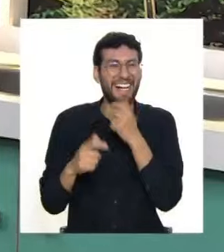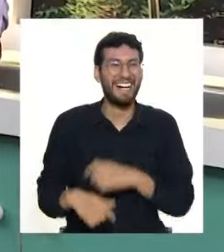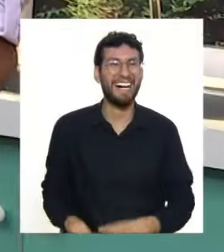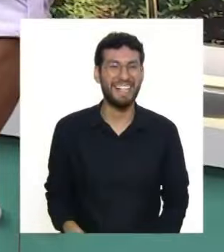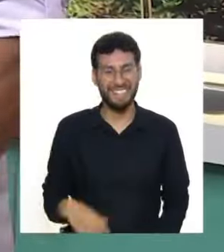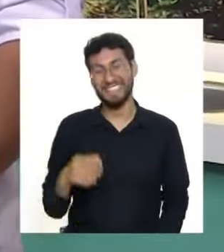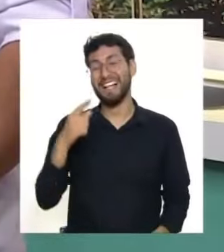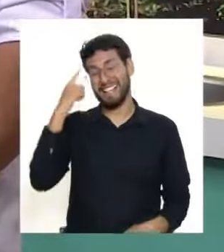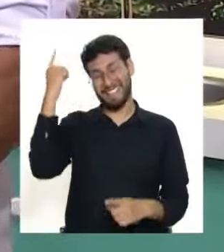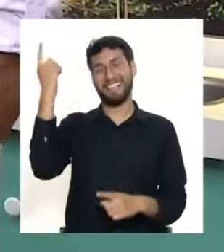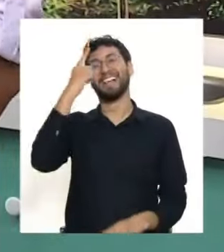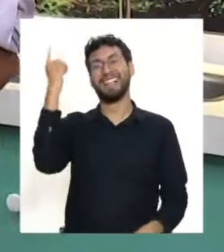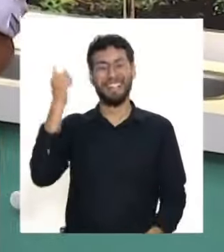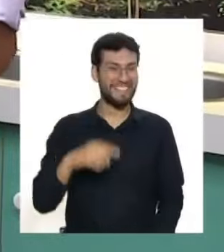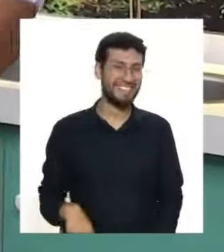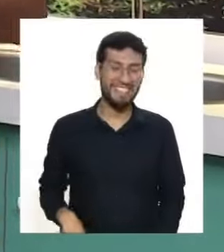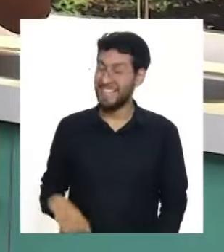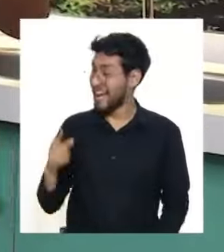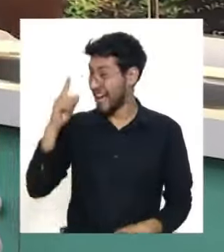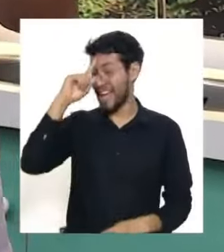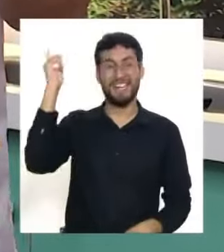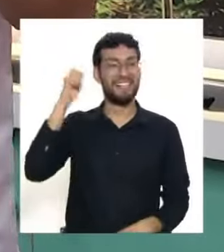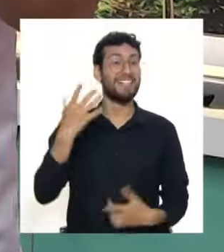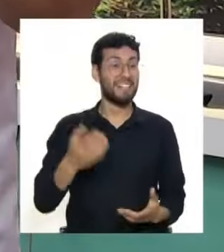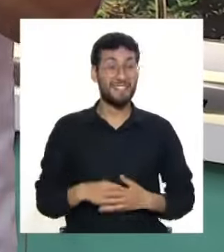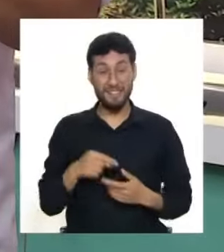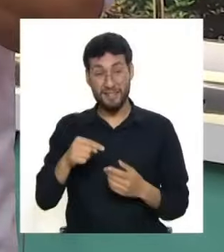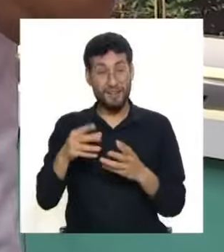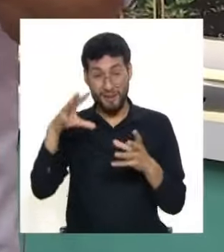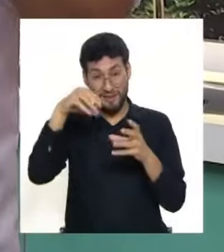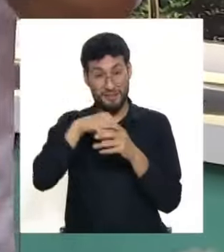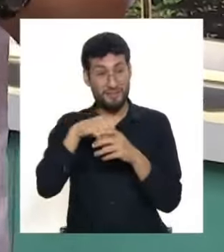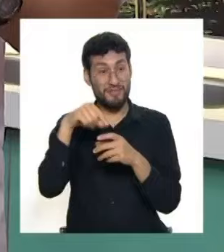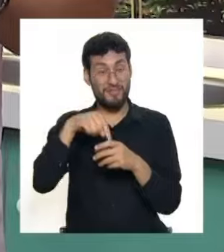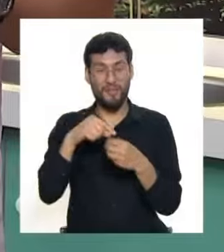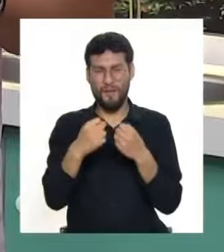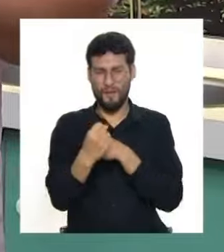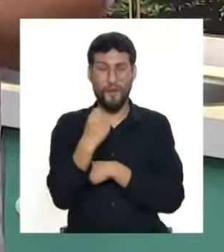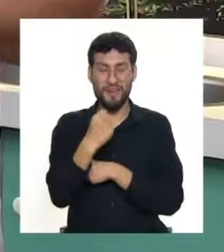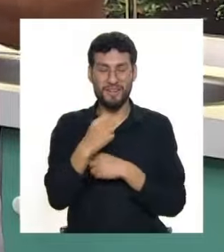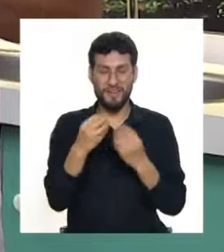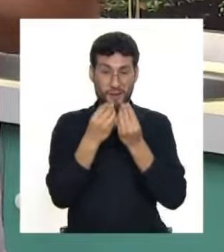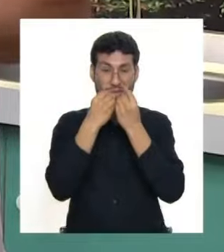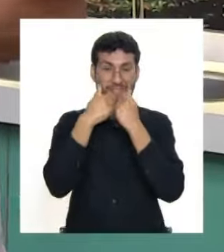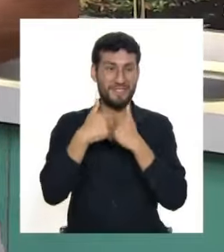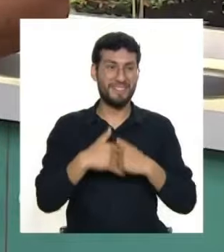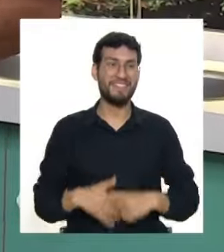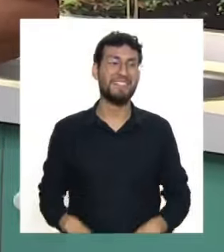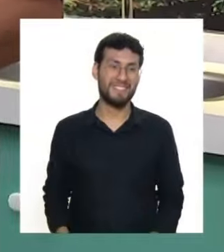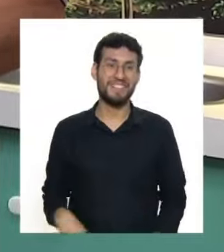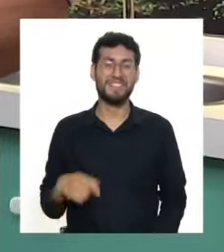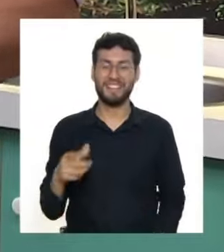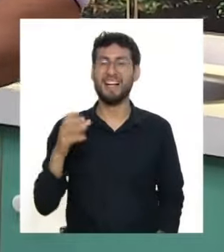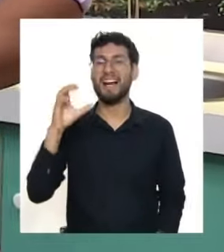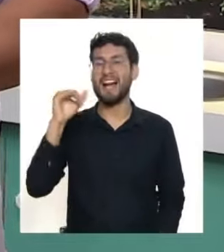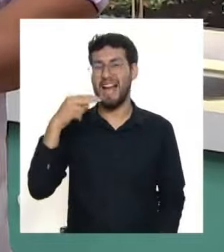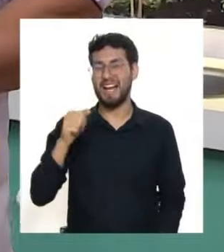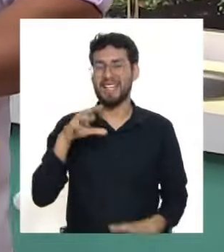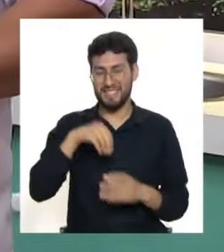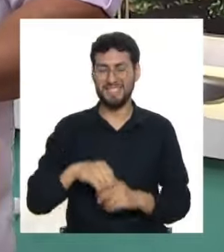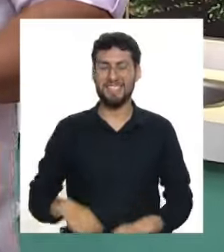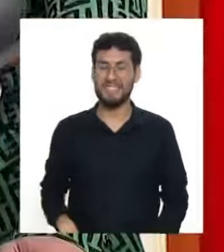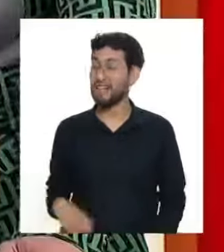Te emborracha, exactamente. Te emborracha. Porque agarra todo el concentrado. La fuerza, el concentrado de la caña. Pues. Yo